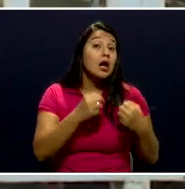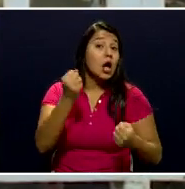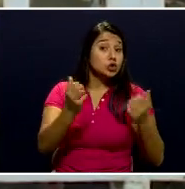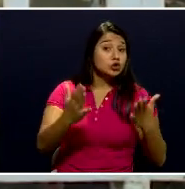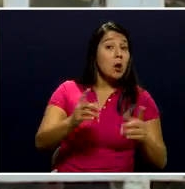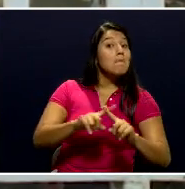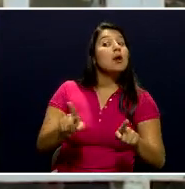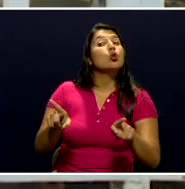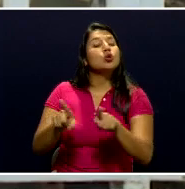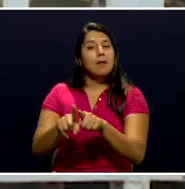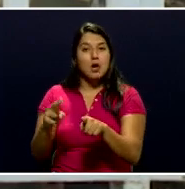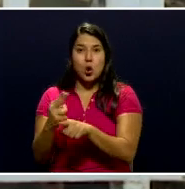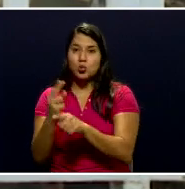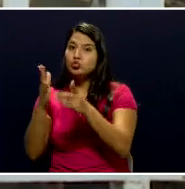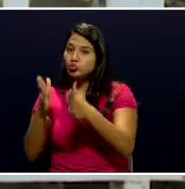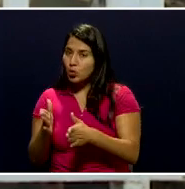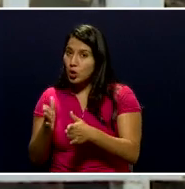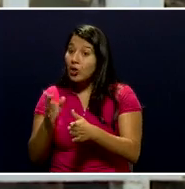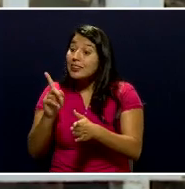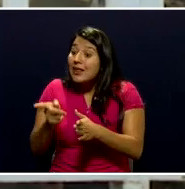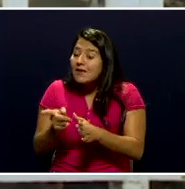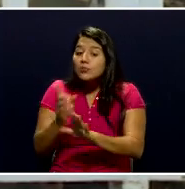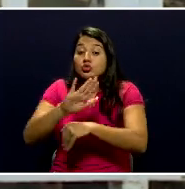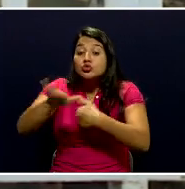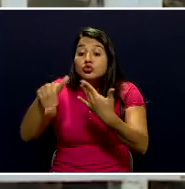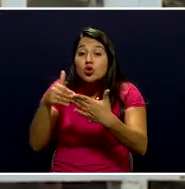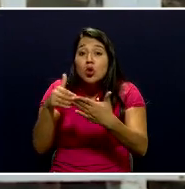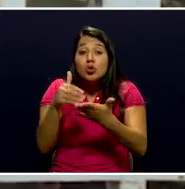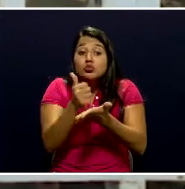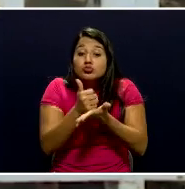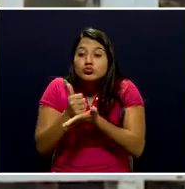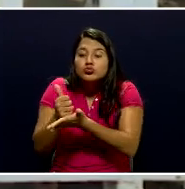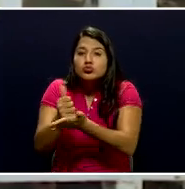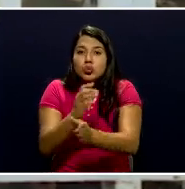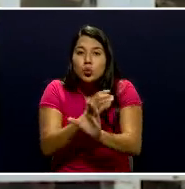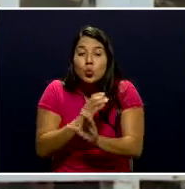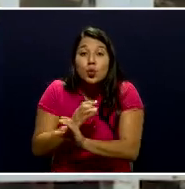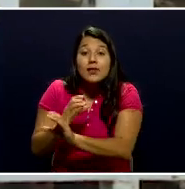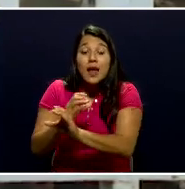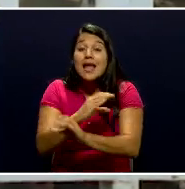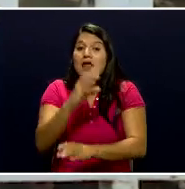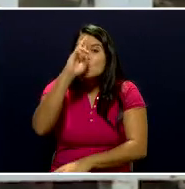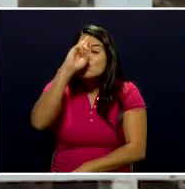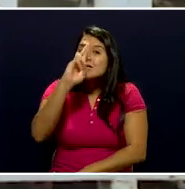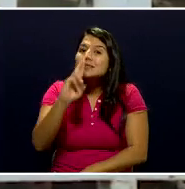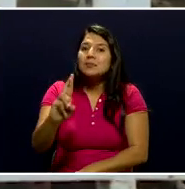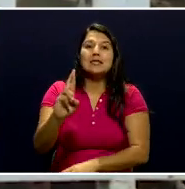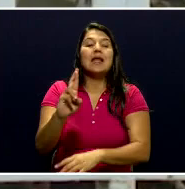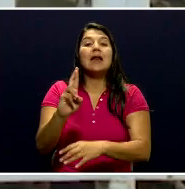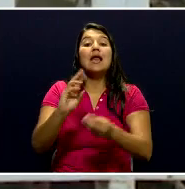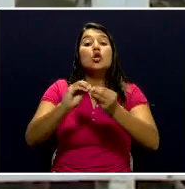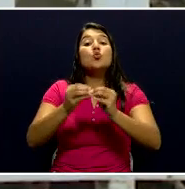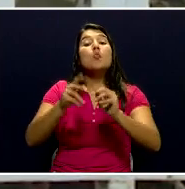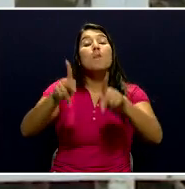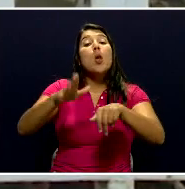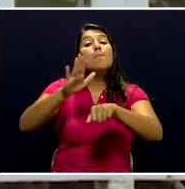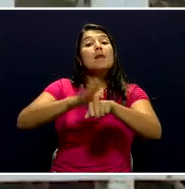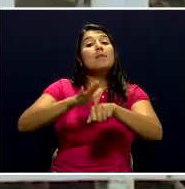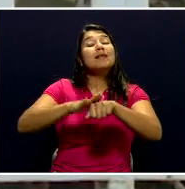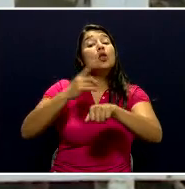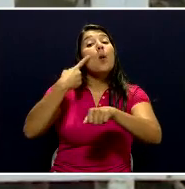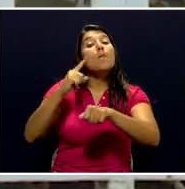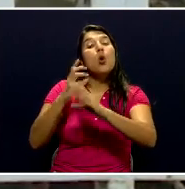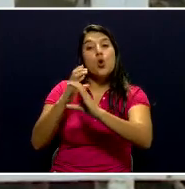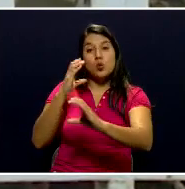y operadores debemos cuidarnos juntos y respetar sobre todo la capacidad técnica de las unidades, pero también entender que